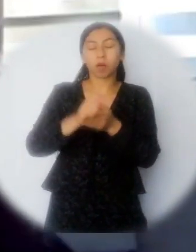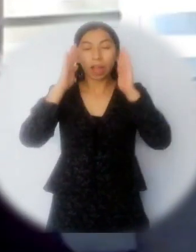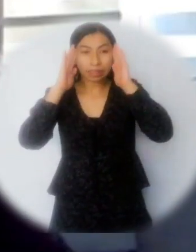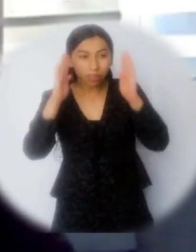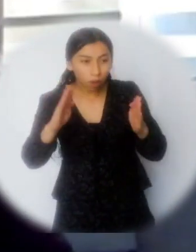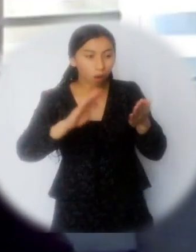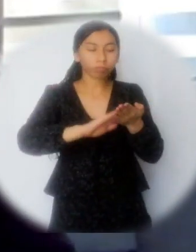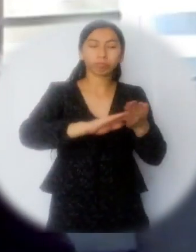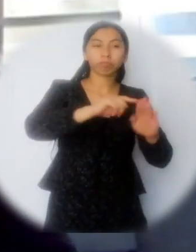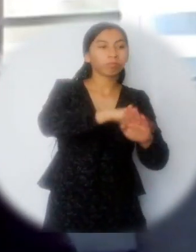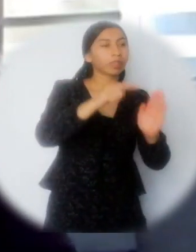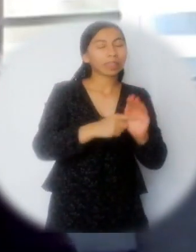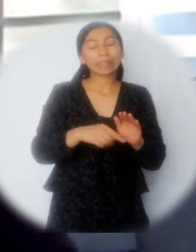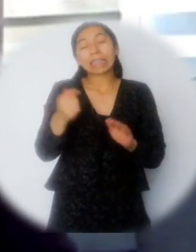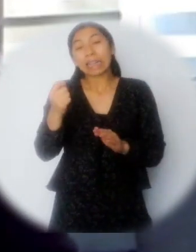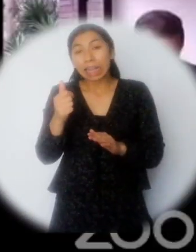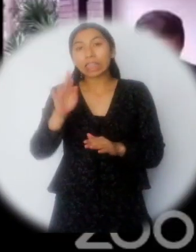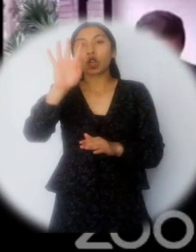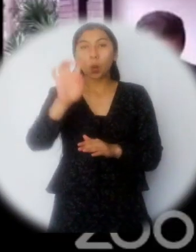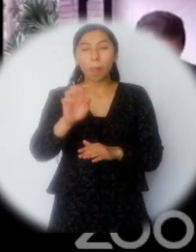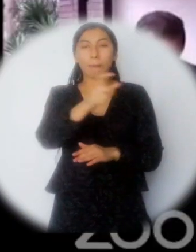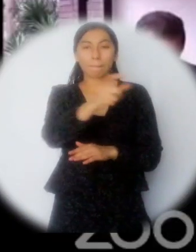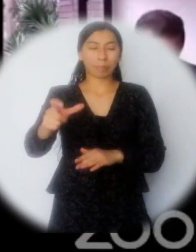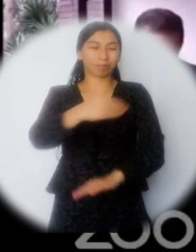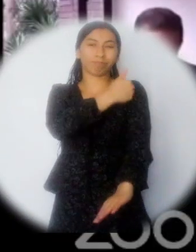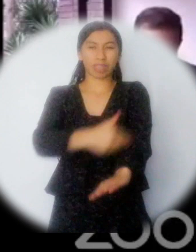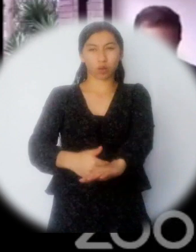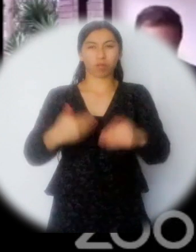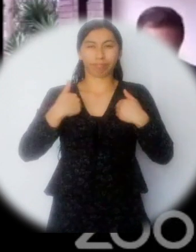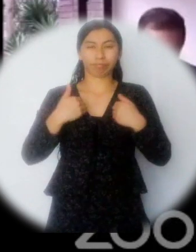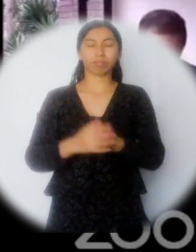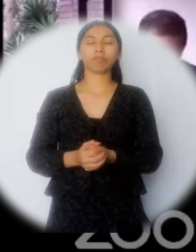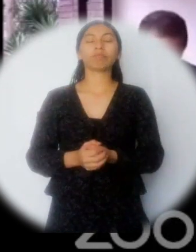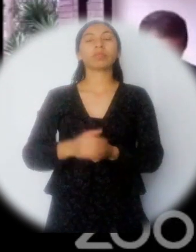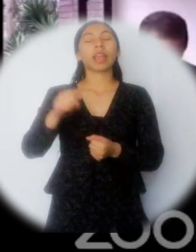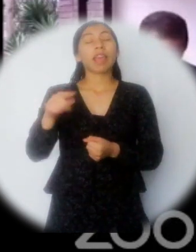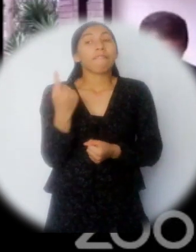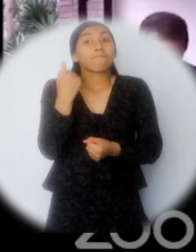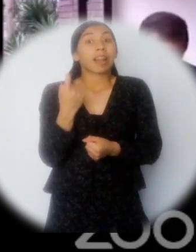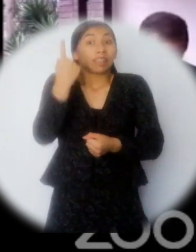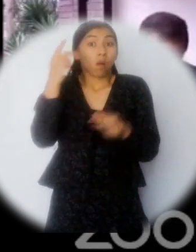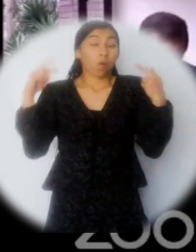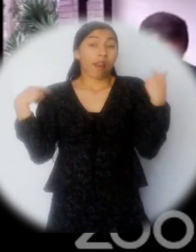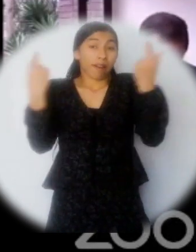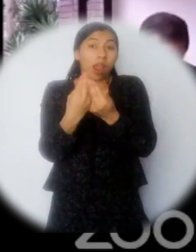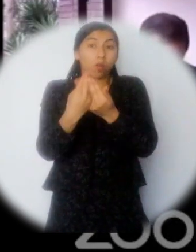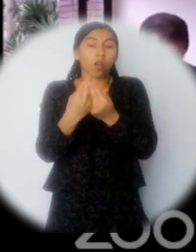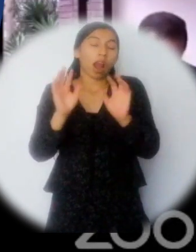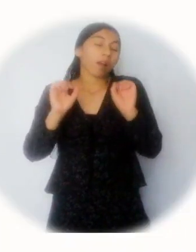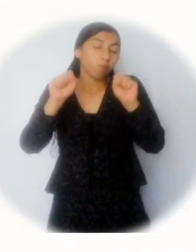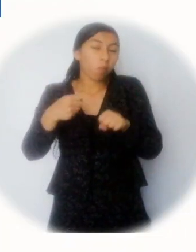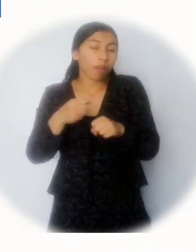y reparación de esos casi 9 millones de colombianos que se encuentran en el registro. A este proyecto de ley le queda un debate en la plenaria del Senado para pasar a